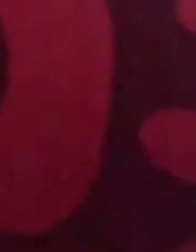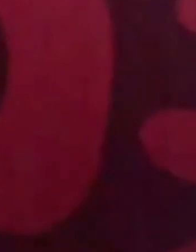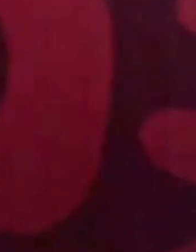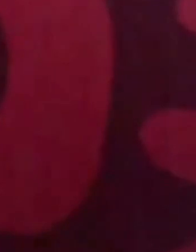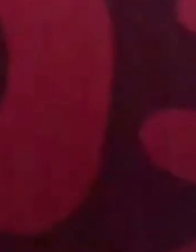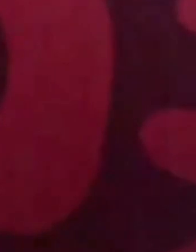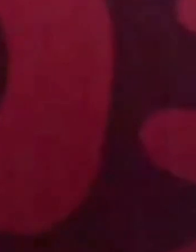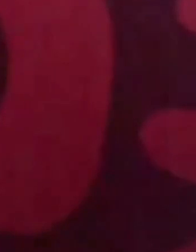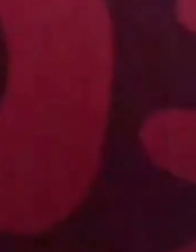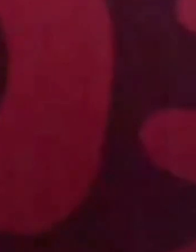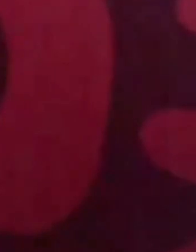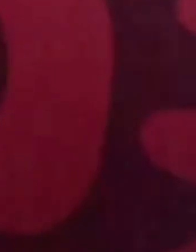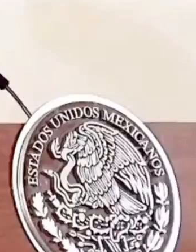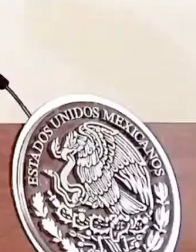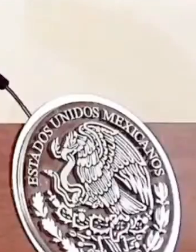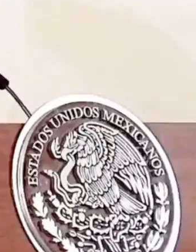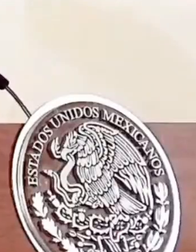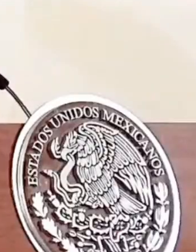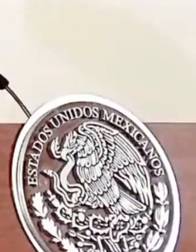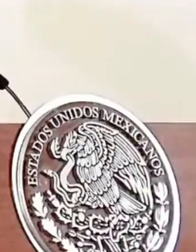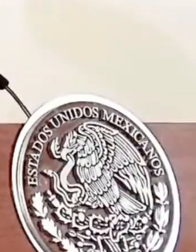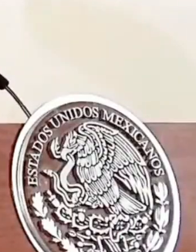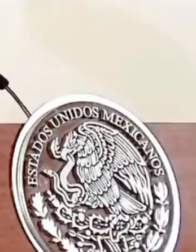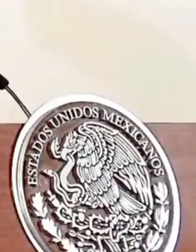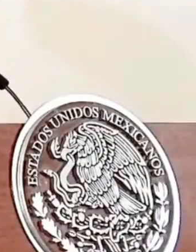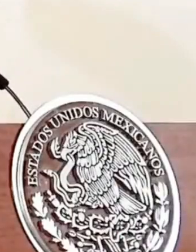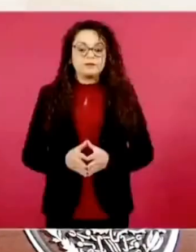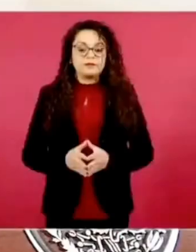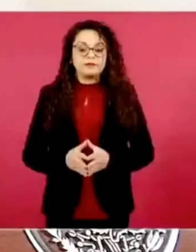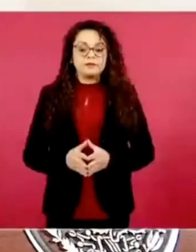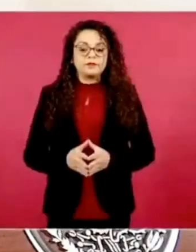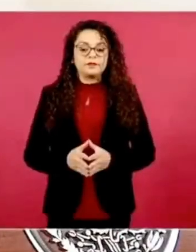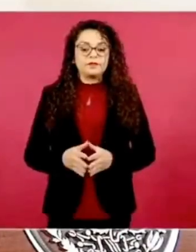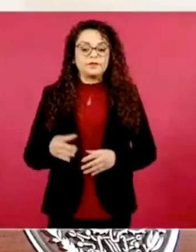y de el escritor preferido